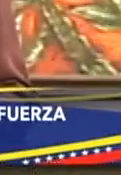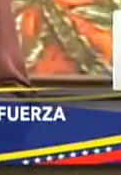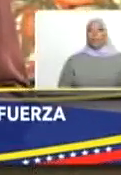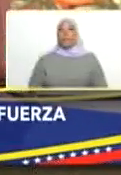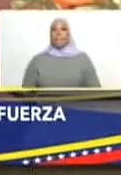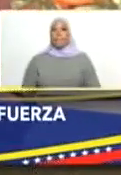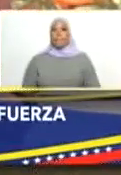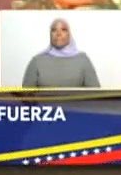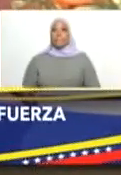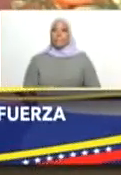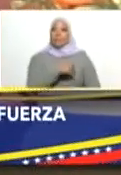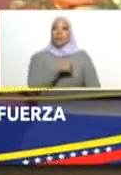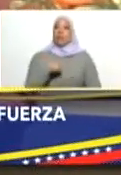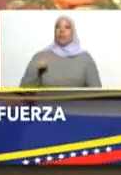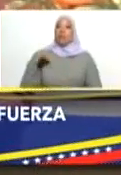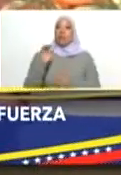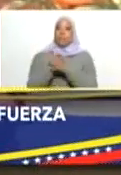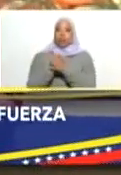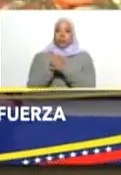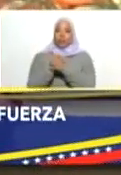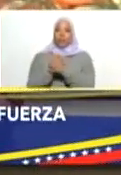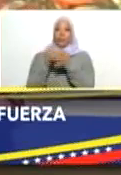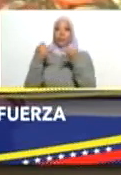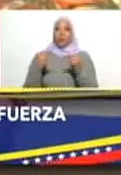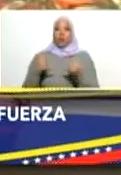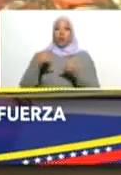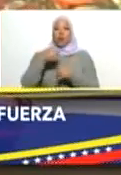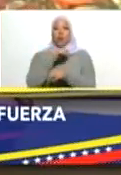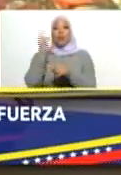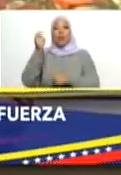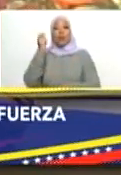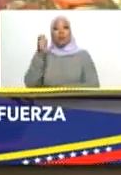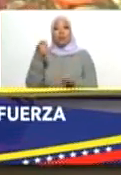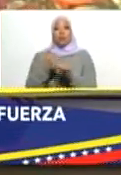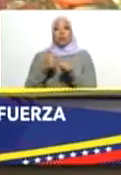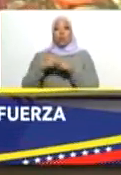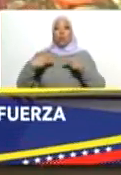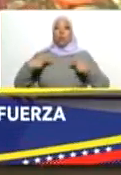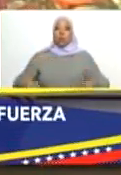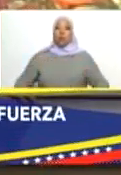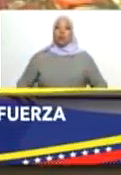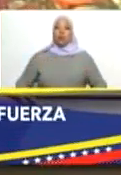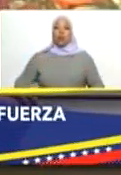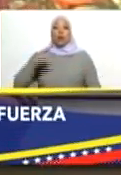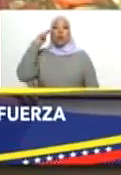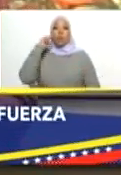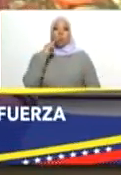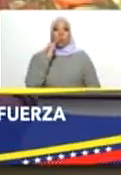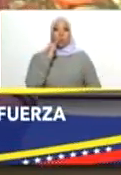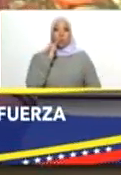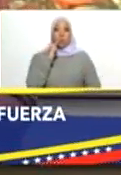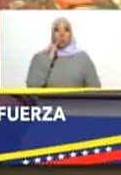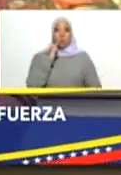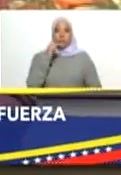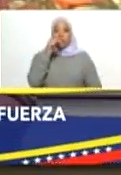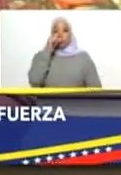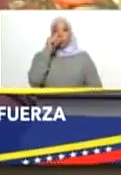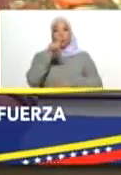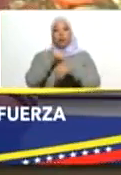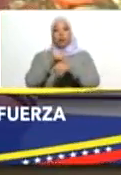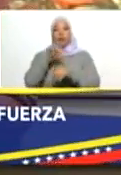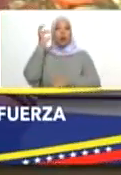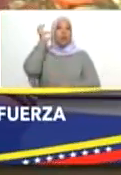Querido compatriotas de la Fuerza de Tarea Humanitaria Simón Bolívar, doctora Celina del